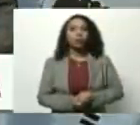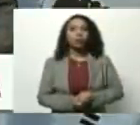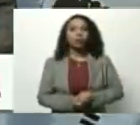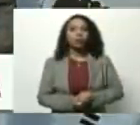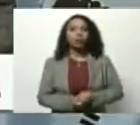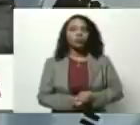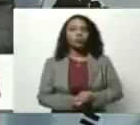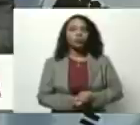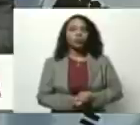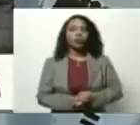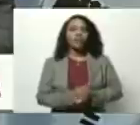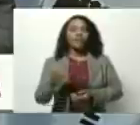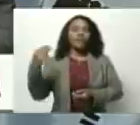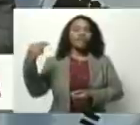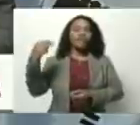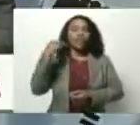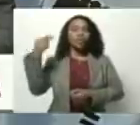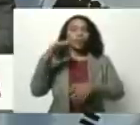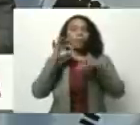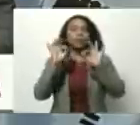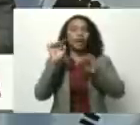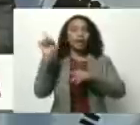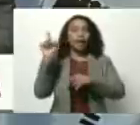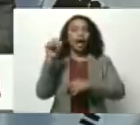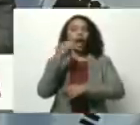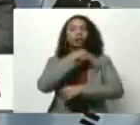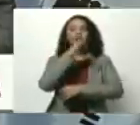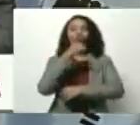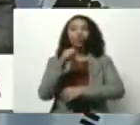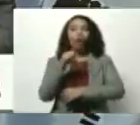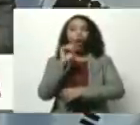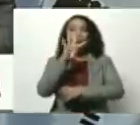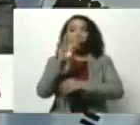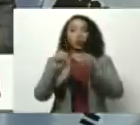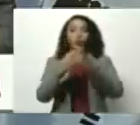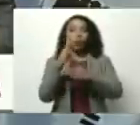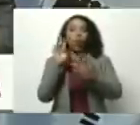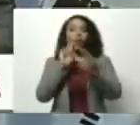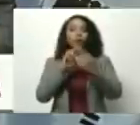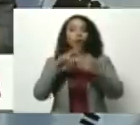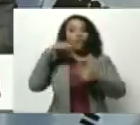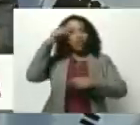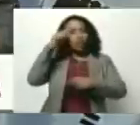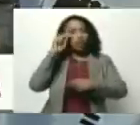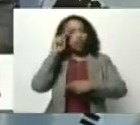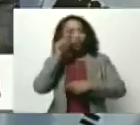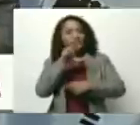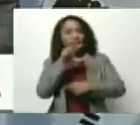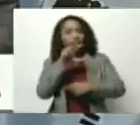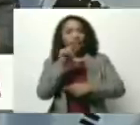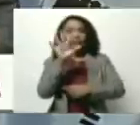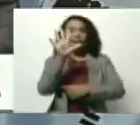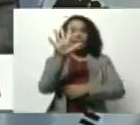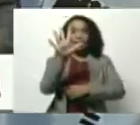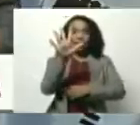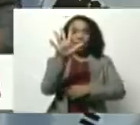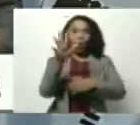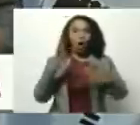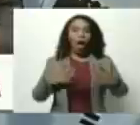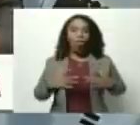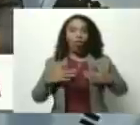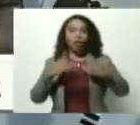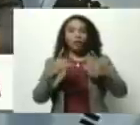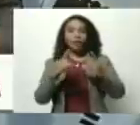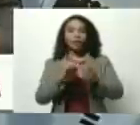Caso víctima especial en el Zulia. El 4 de mayo conocimos también un video donde se observa a